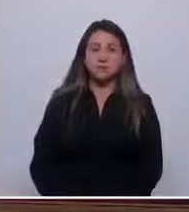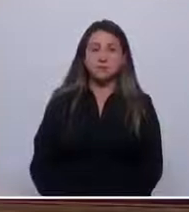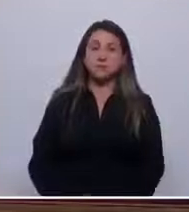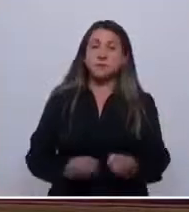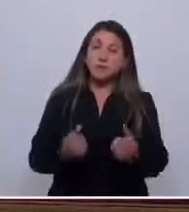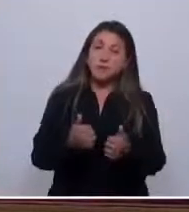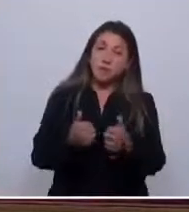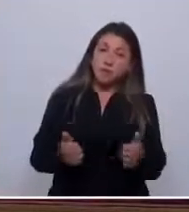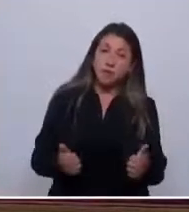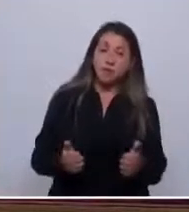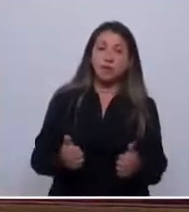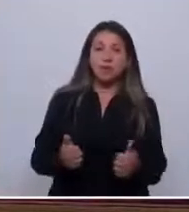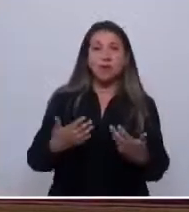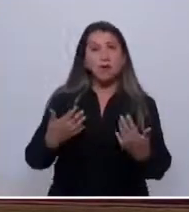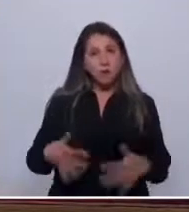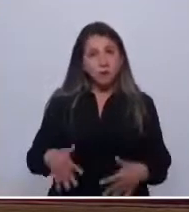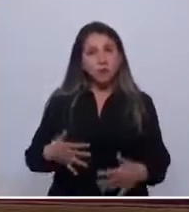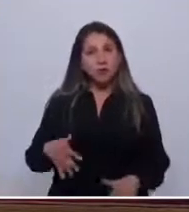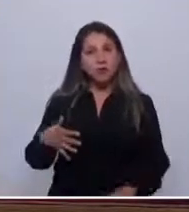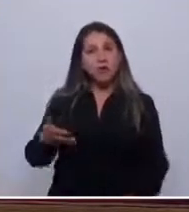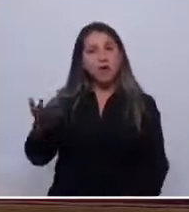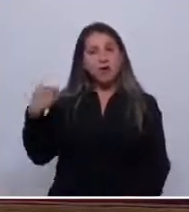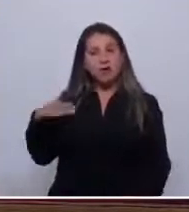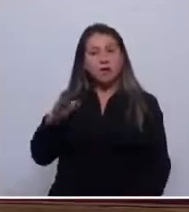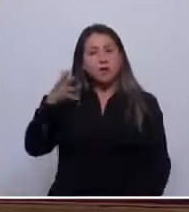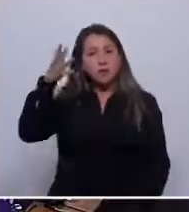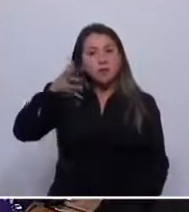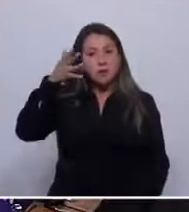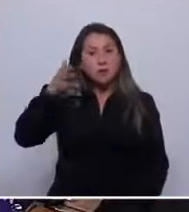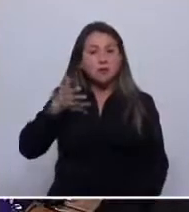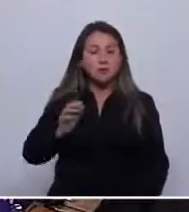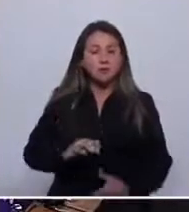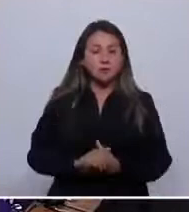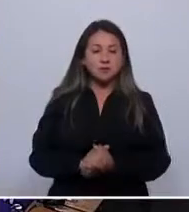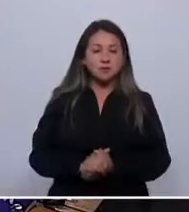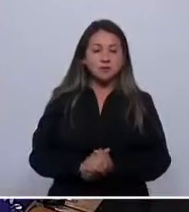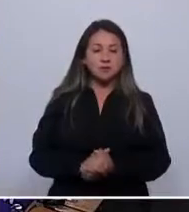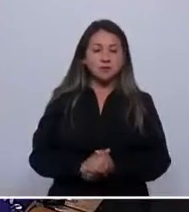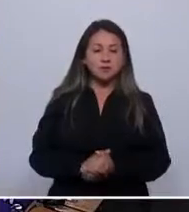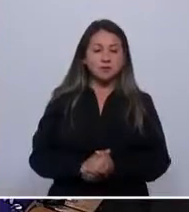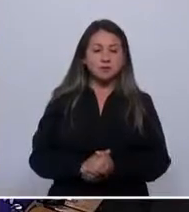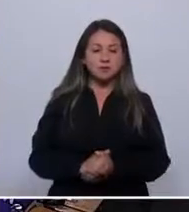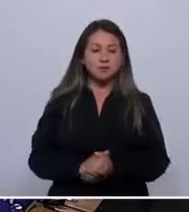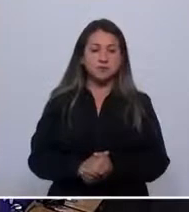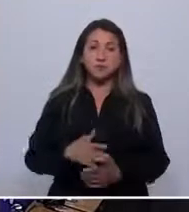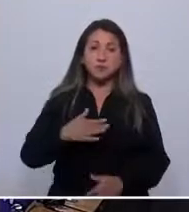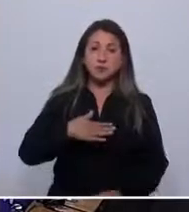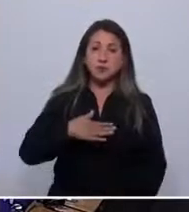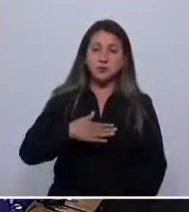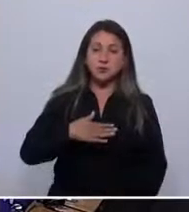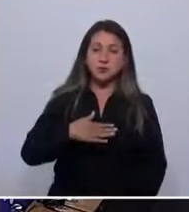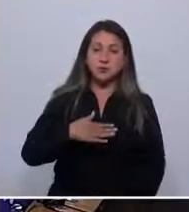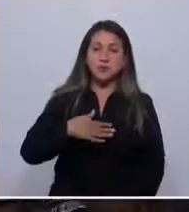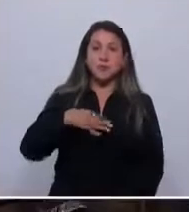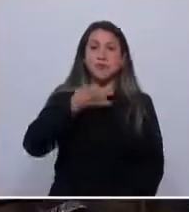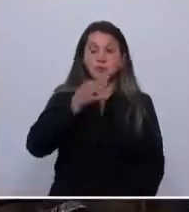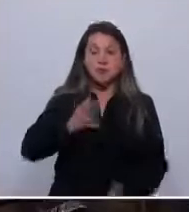Bueno, después de este Chile que no conocemos, en fin, me toca dar mi discurso de apertura.